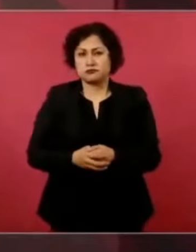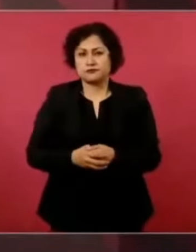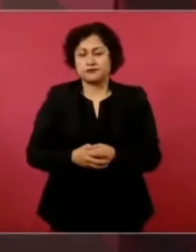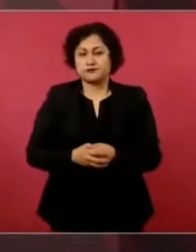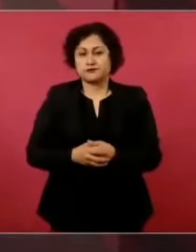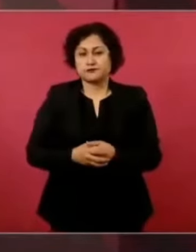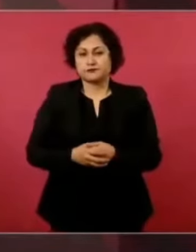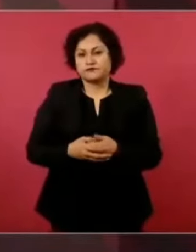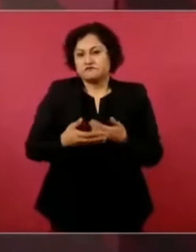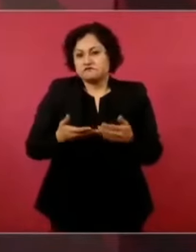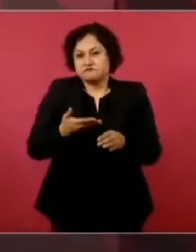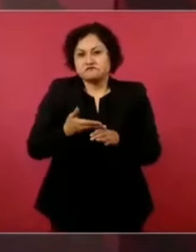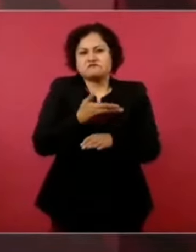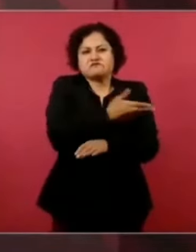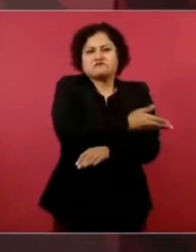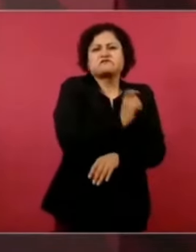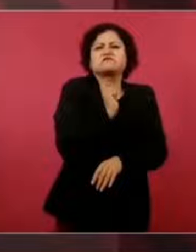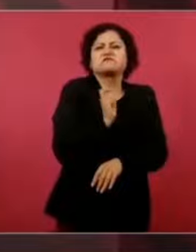Eran virreyes.